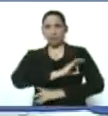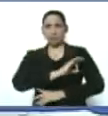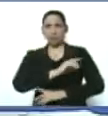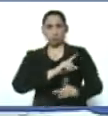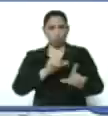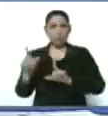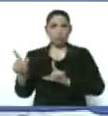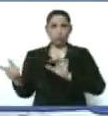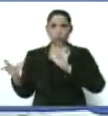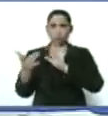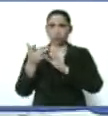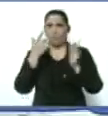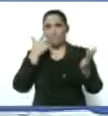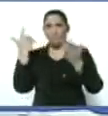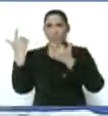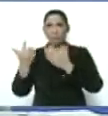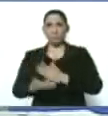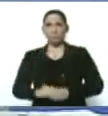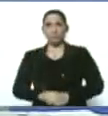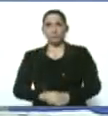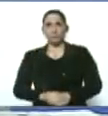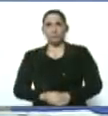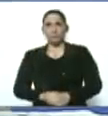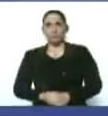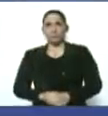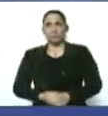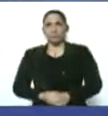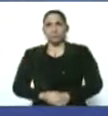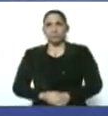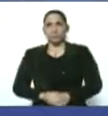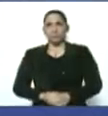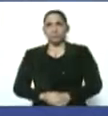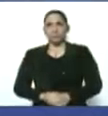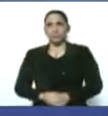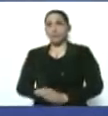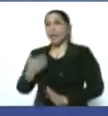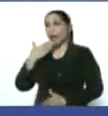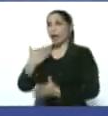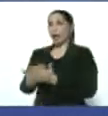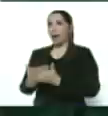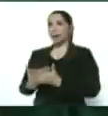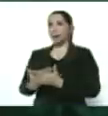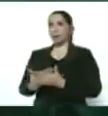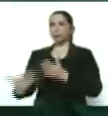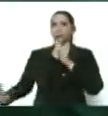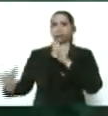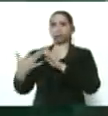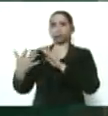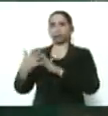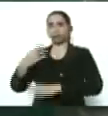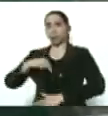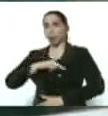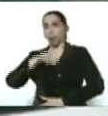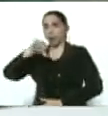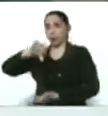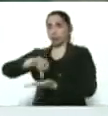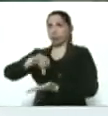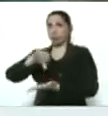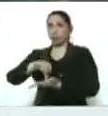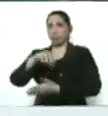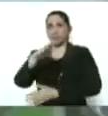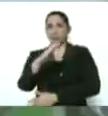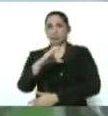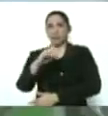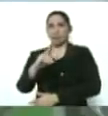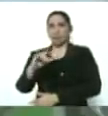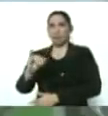listos? Adelante, gobernadora. Gracias, mi comandante en jefe, por el pase. Nos encontramos en el CDI